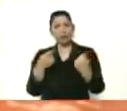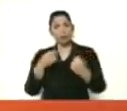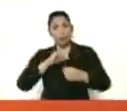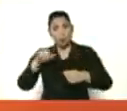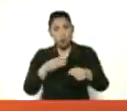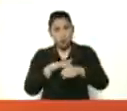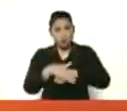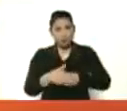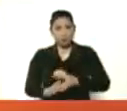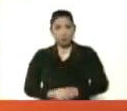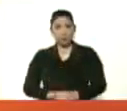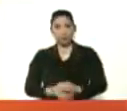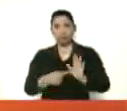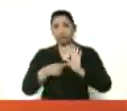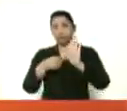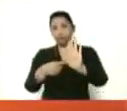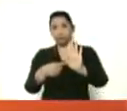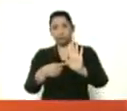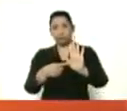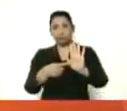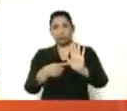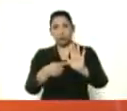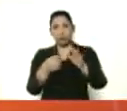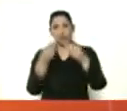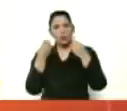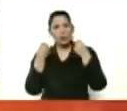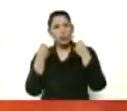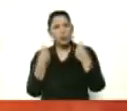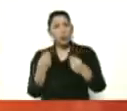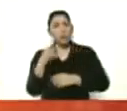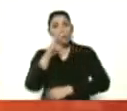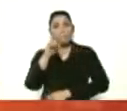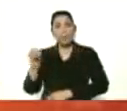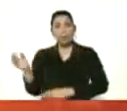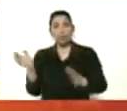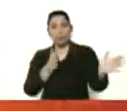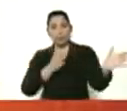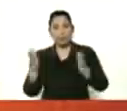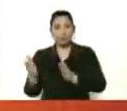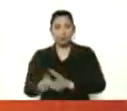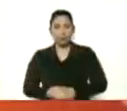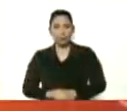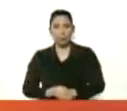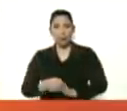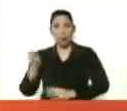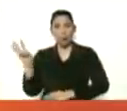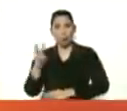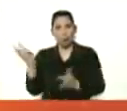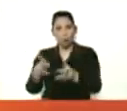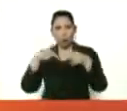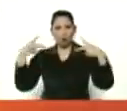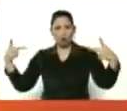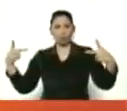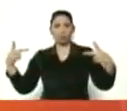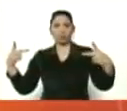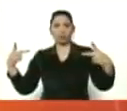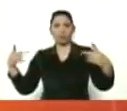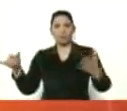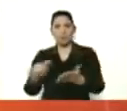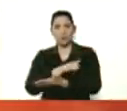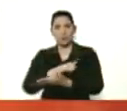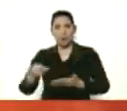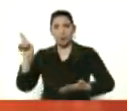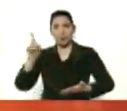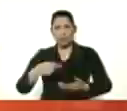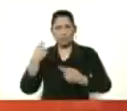Rodríguez mostró cómo desde el 20 de marzo, Washington Post, New York Times, el